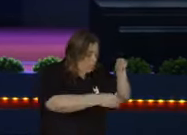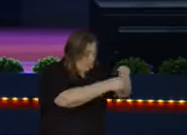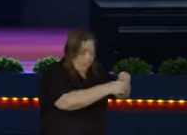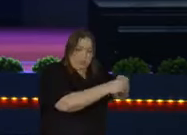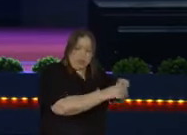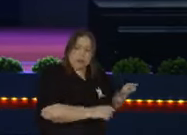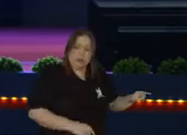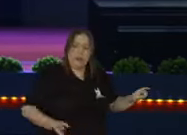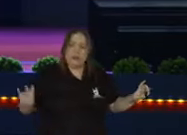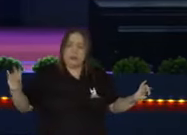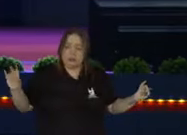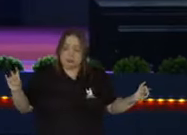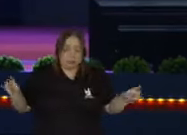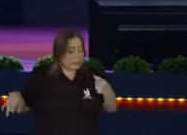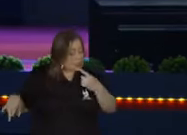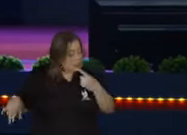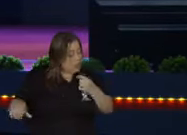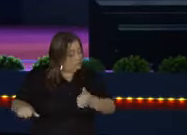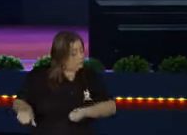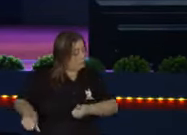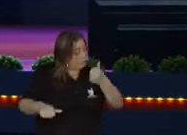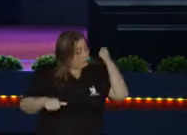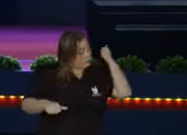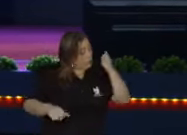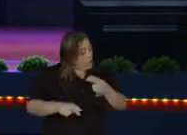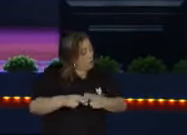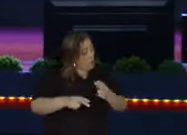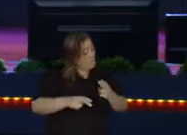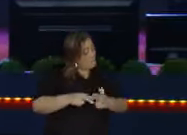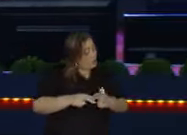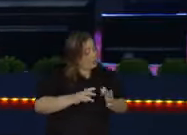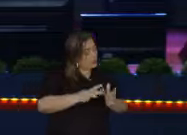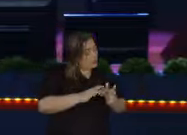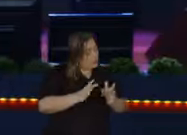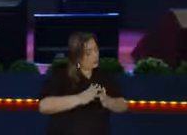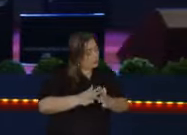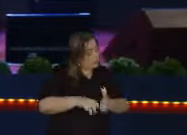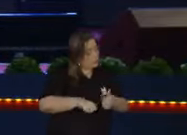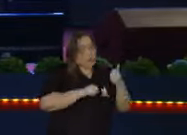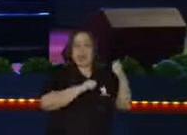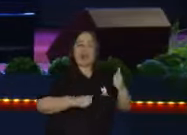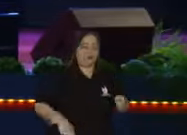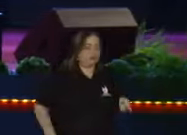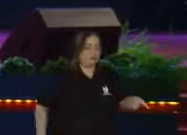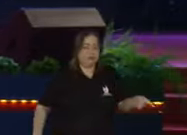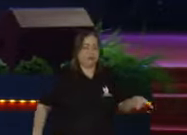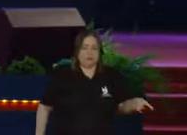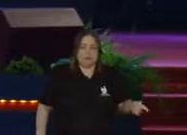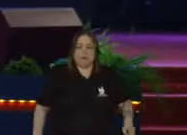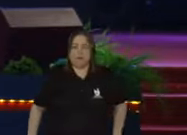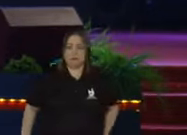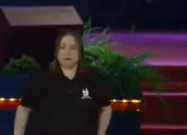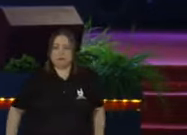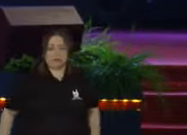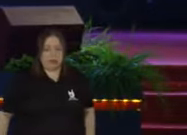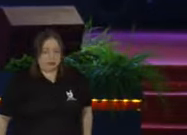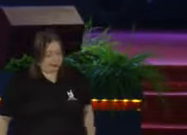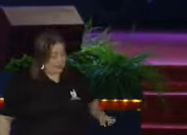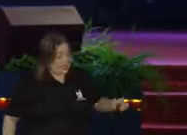pero este demonio estaba bien cargadito, está endemoniado, y le responde a